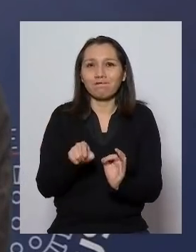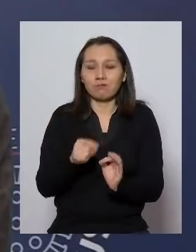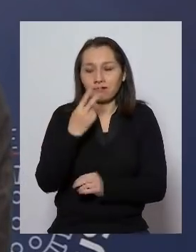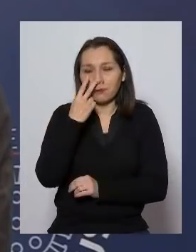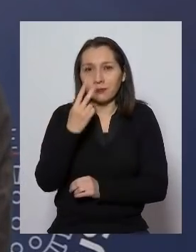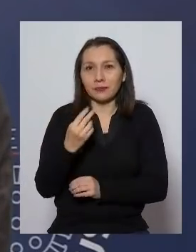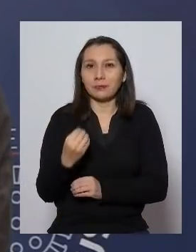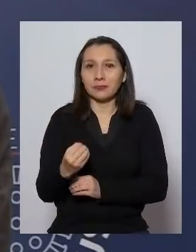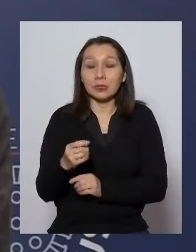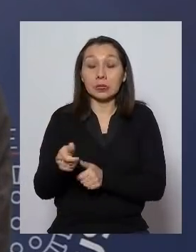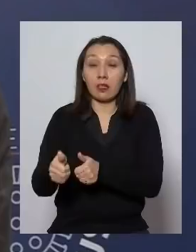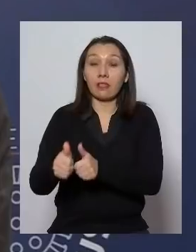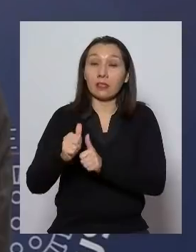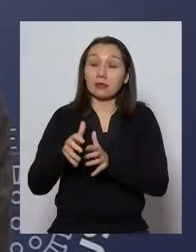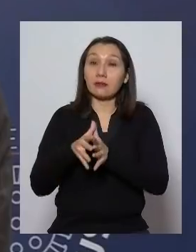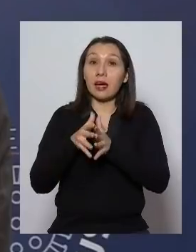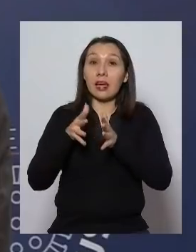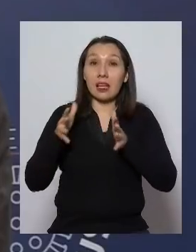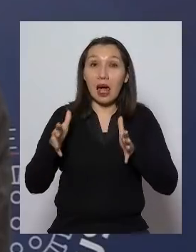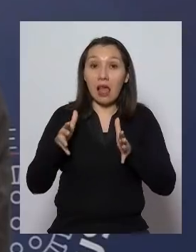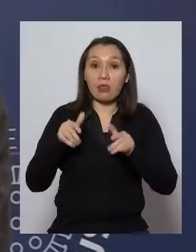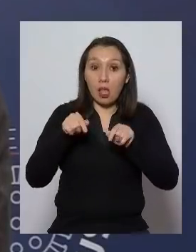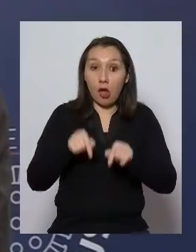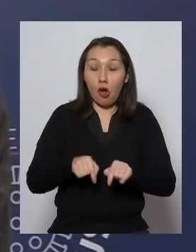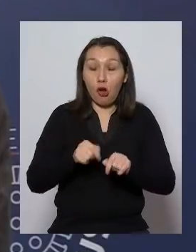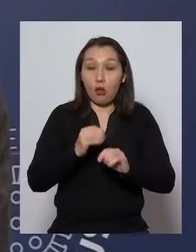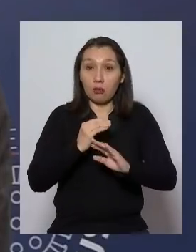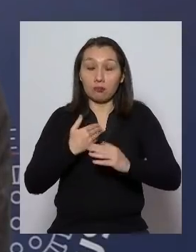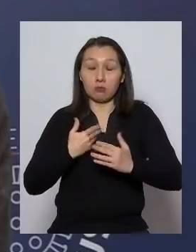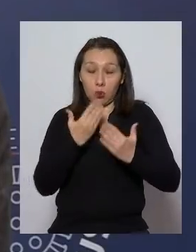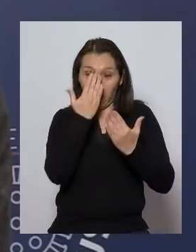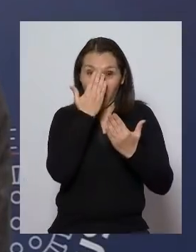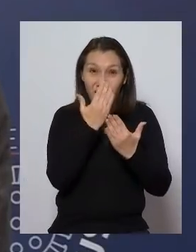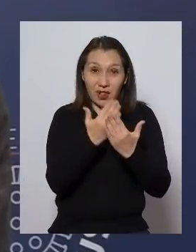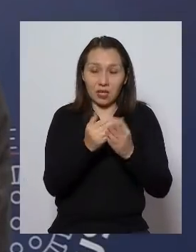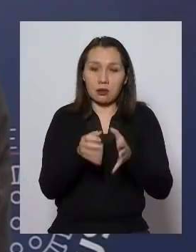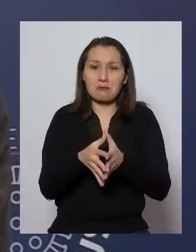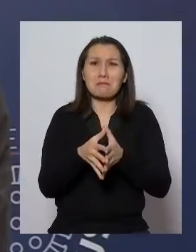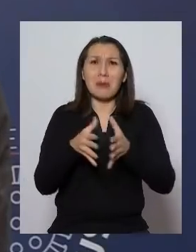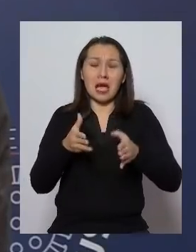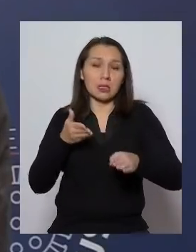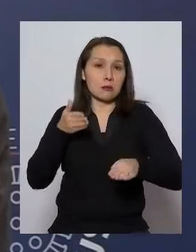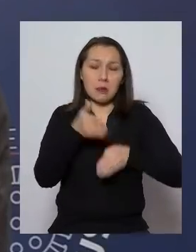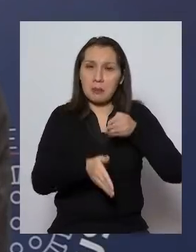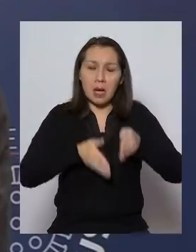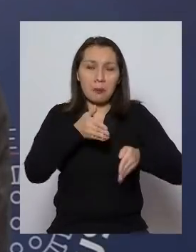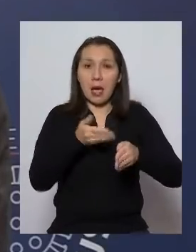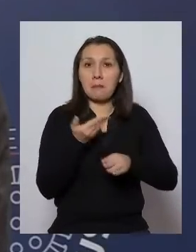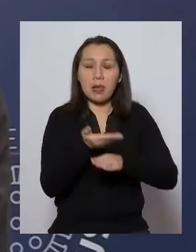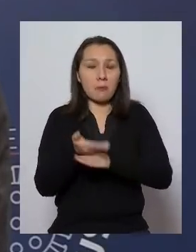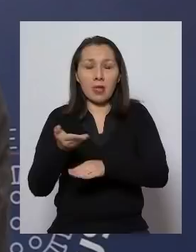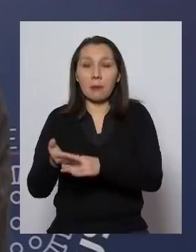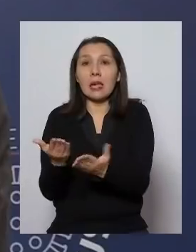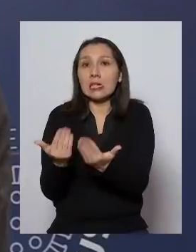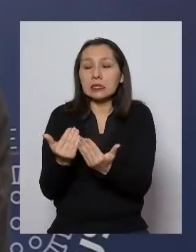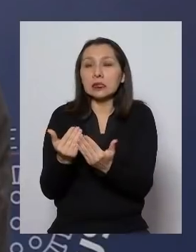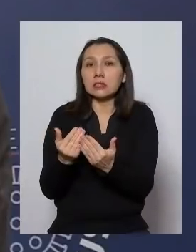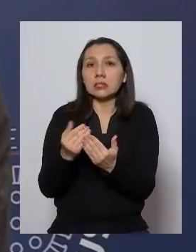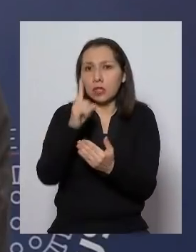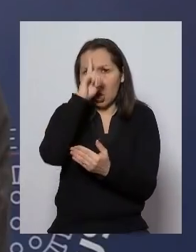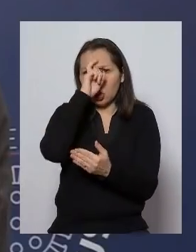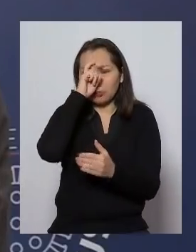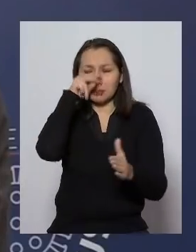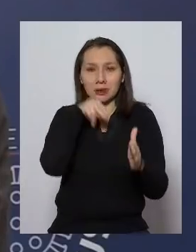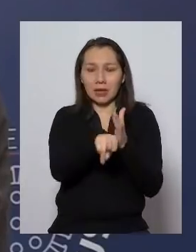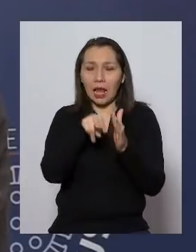evidentemente el desafío más grande que enfrentamos hoy es el aumento, la presión, la demanda sobre la